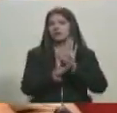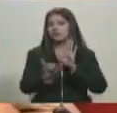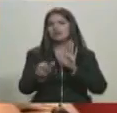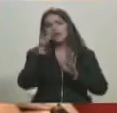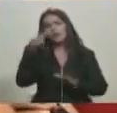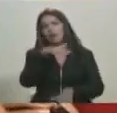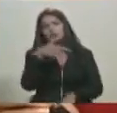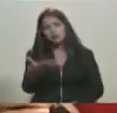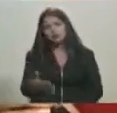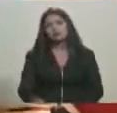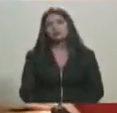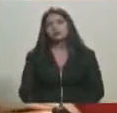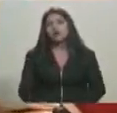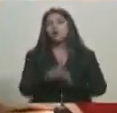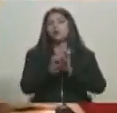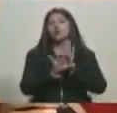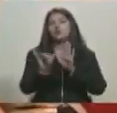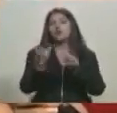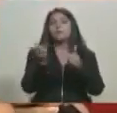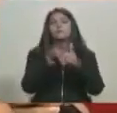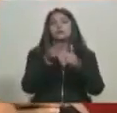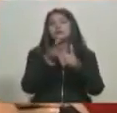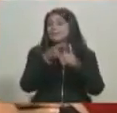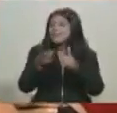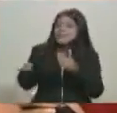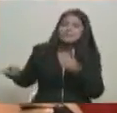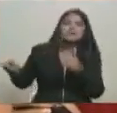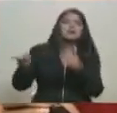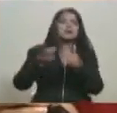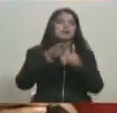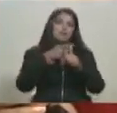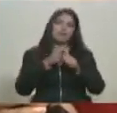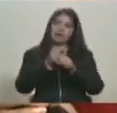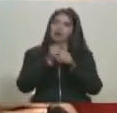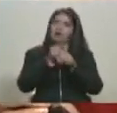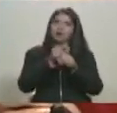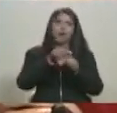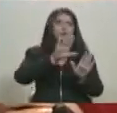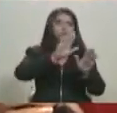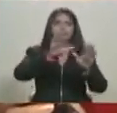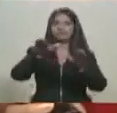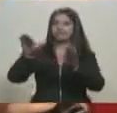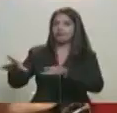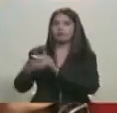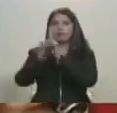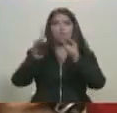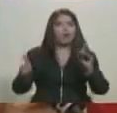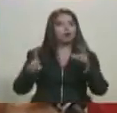Constituyente? No, la Asamblea Nacional Constituyente primero, respalda toda la institucionalidad democrática,